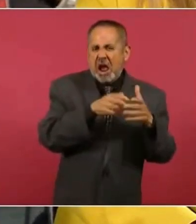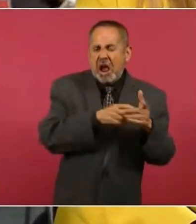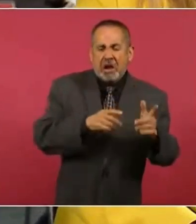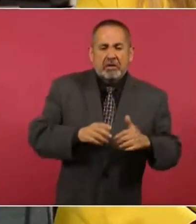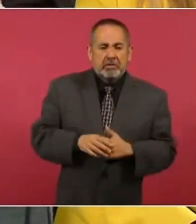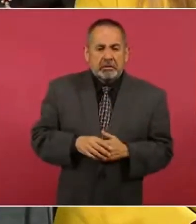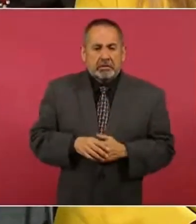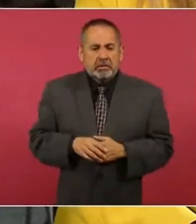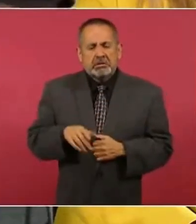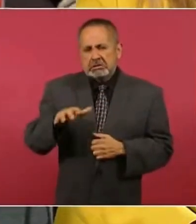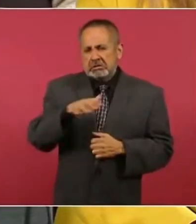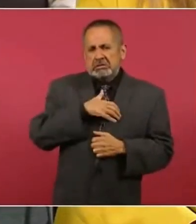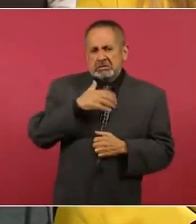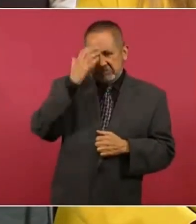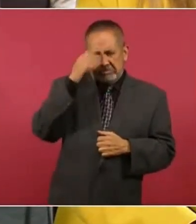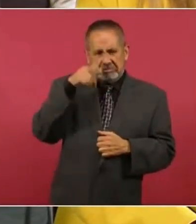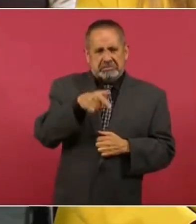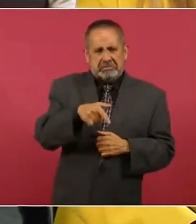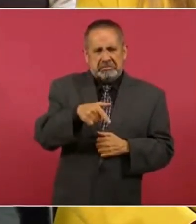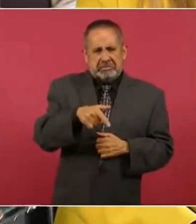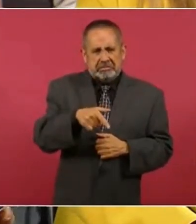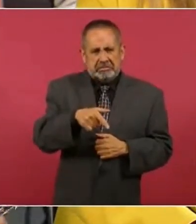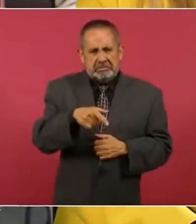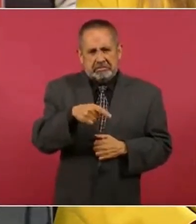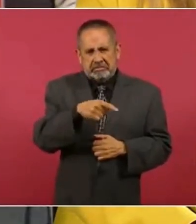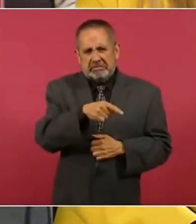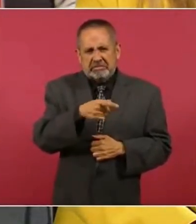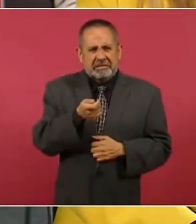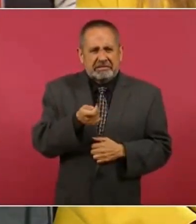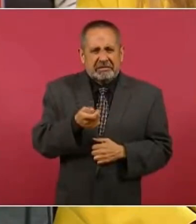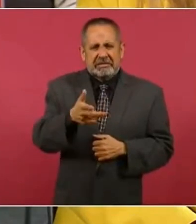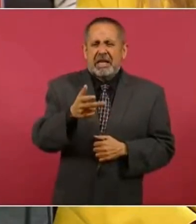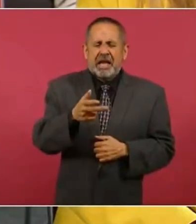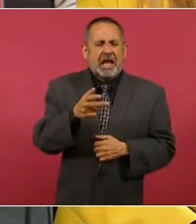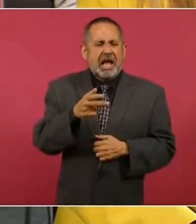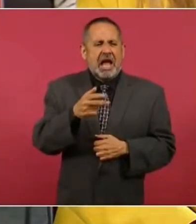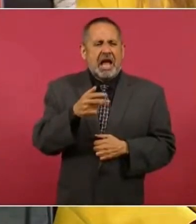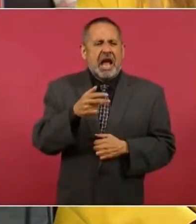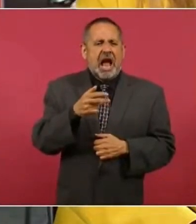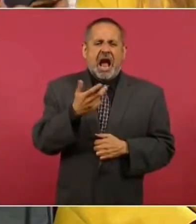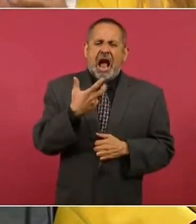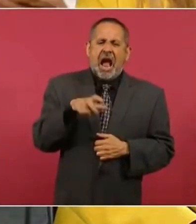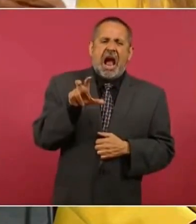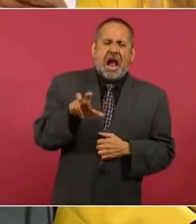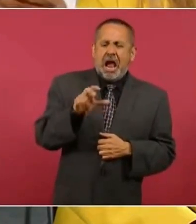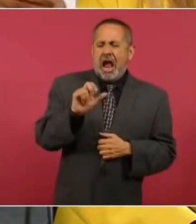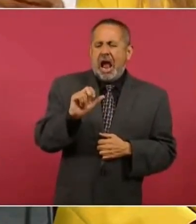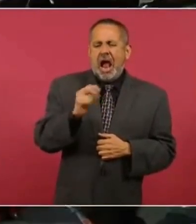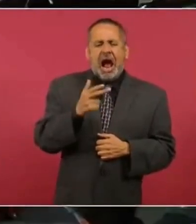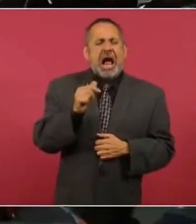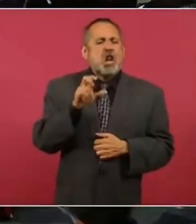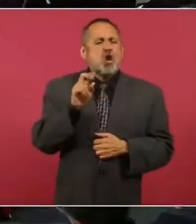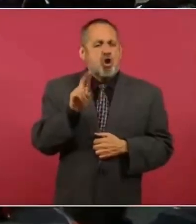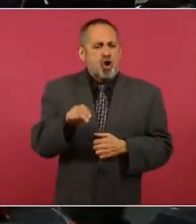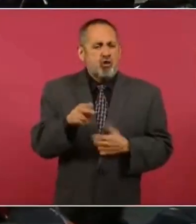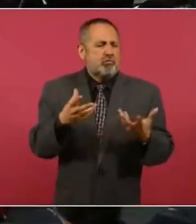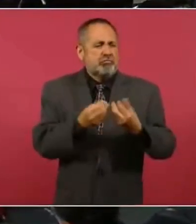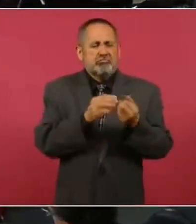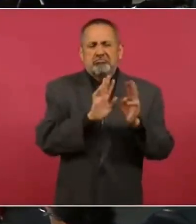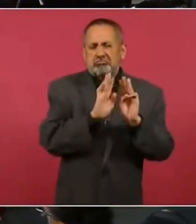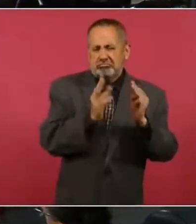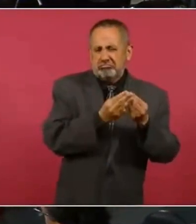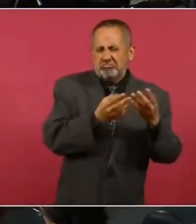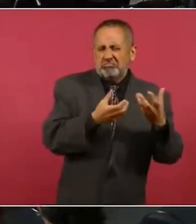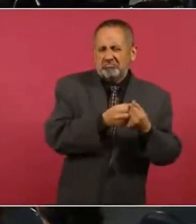Este tipo es muy conocido en Nuevo Laredo como un halcón más, presidente del cártel del noreste, y también pues repudiado por